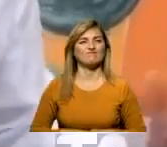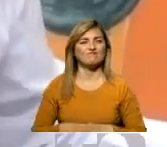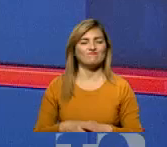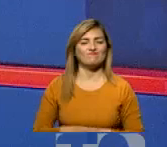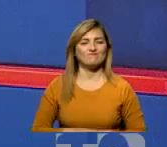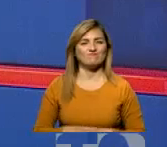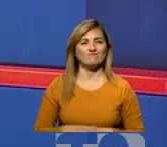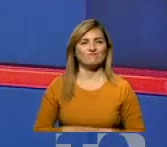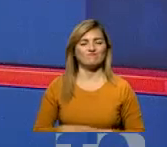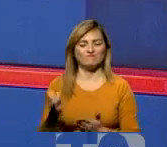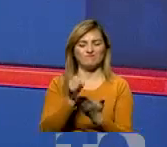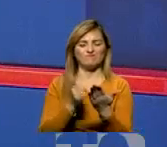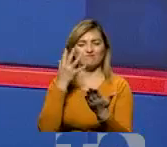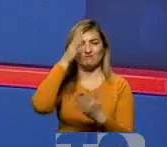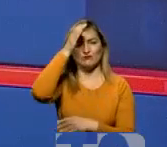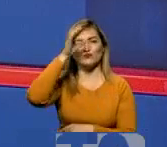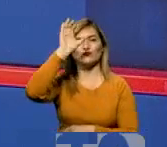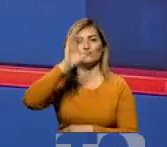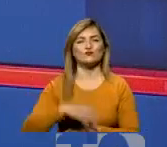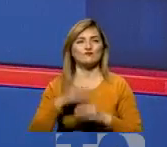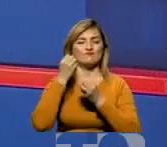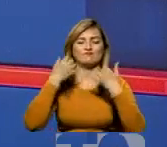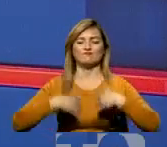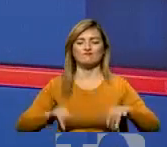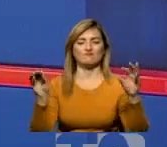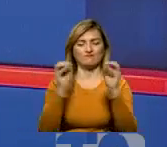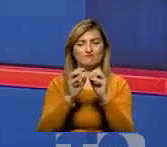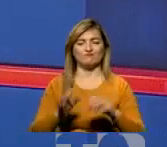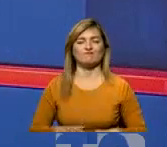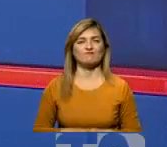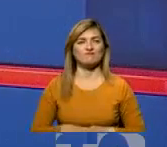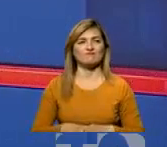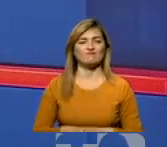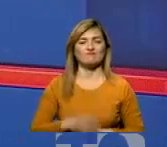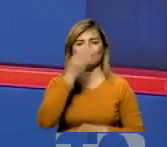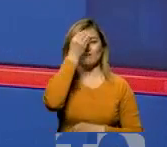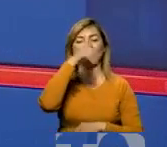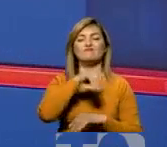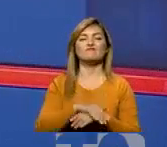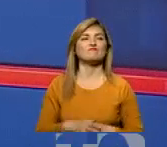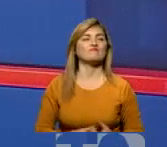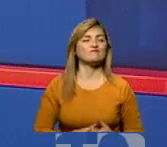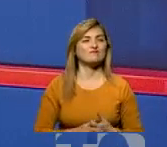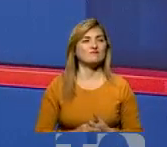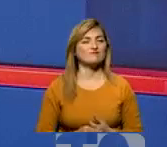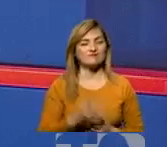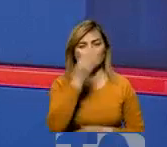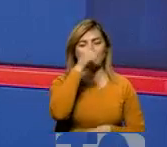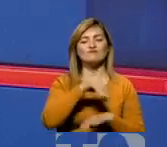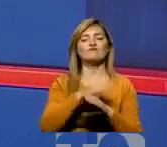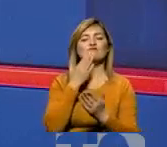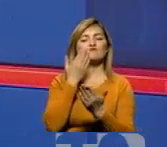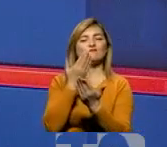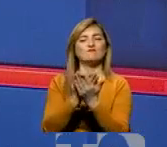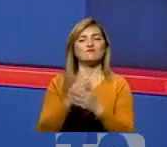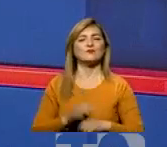realidad a través de estos espacios culturales. Con este informe retornamos contigo y más información, Helen. Buenas tardes. Buenas tardes también para ti, Jairo.